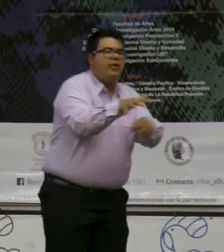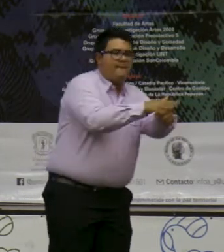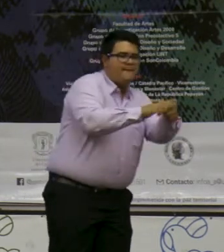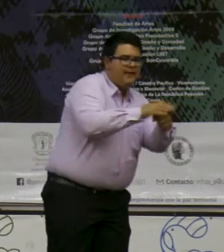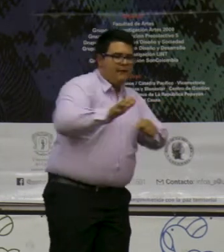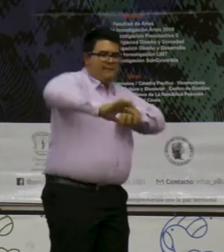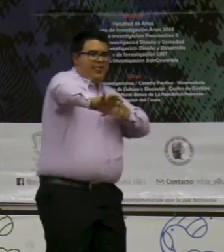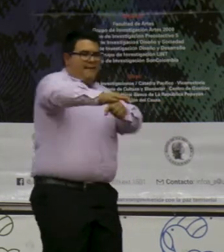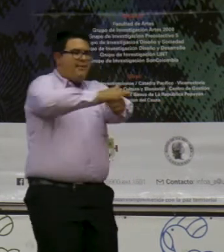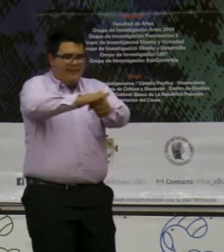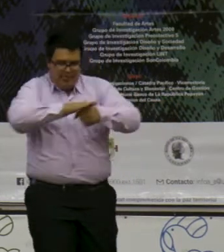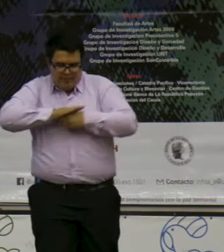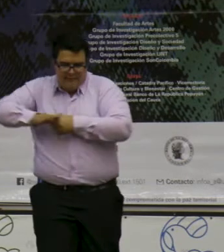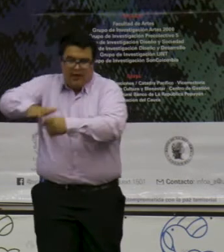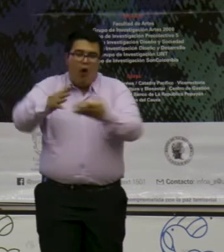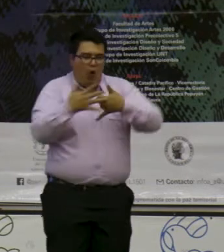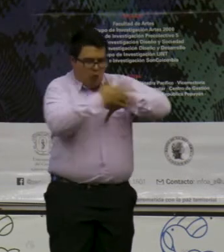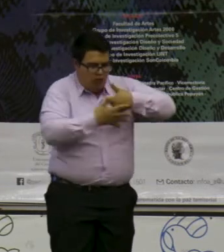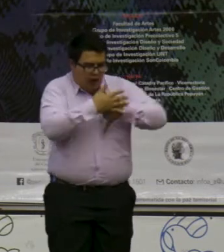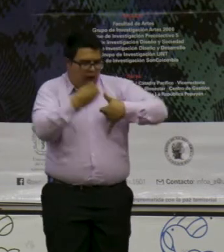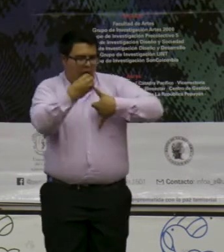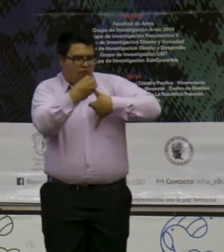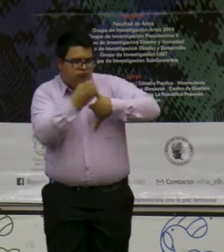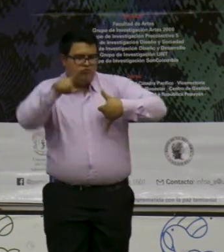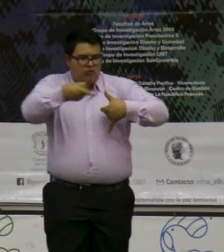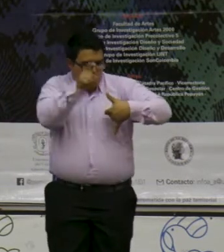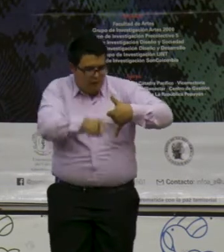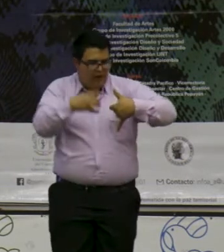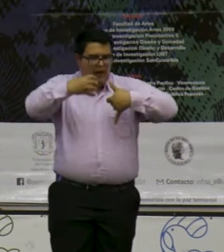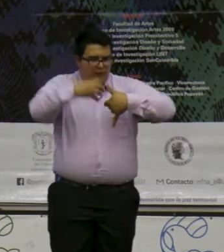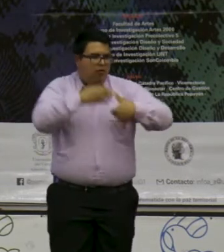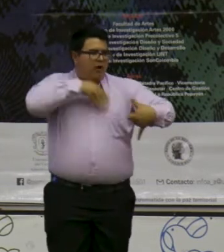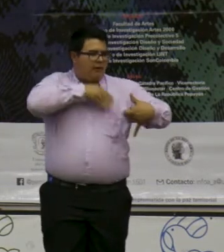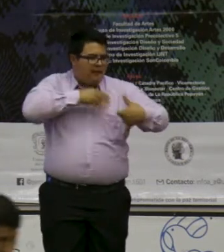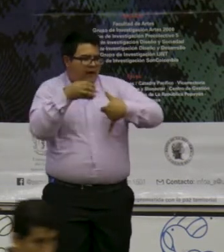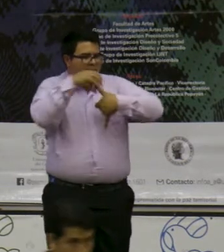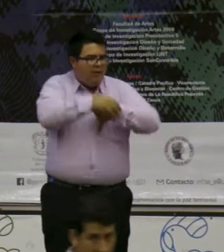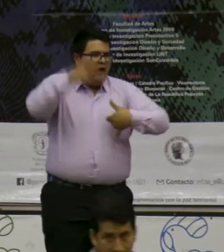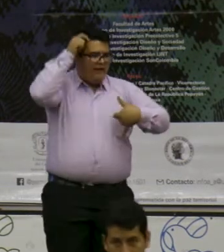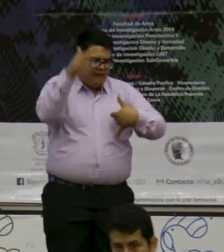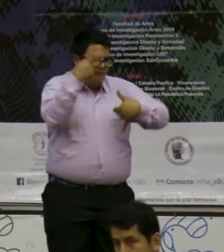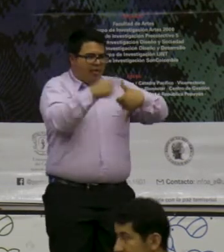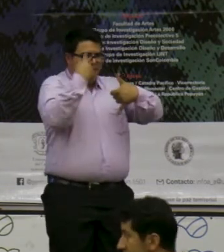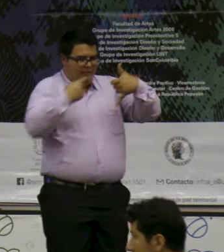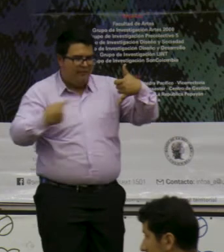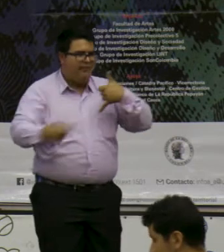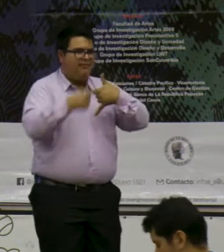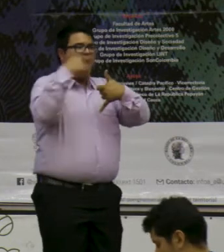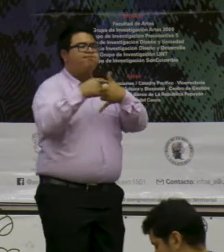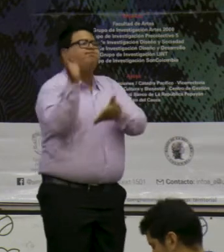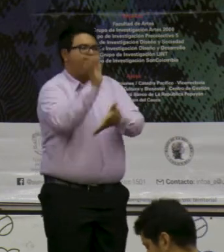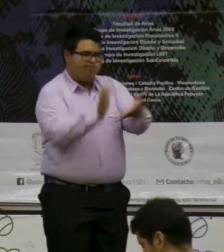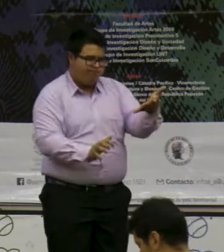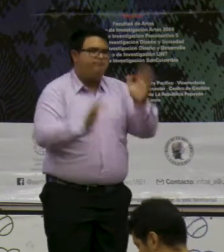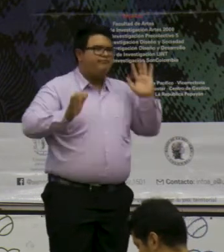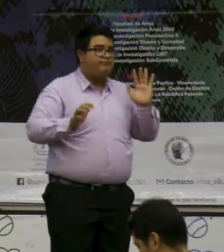relatos. Y eso pasa muchísimo con la ilustración, y quizá por eso hoy en día sea más complicado hablar de ilustración que hace